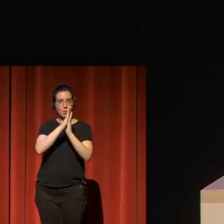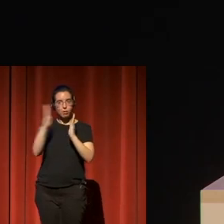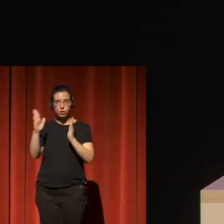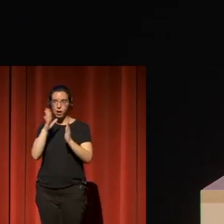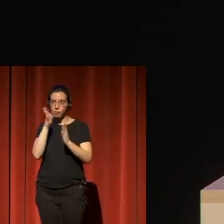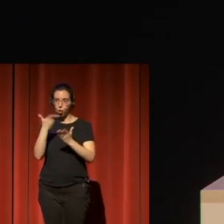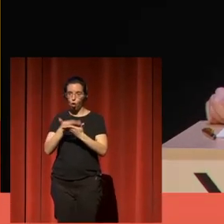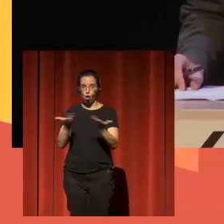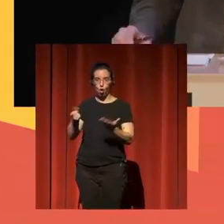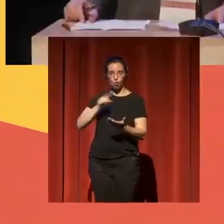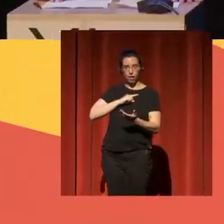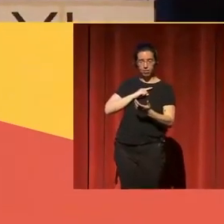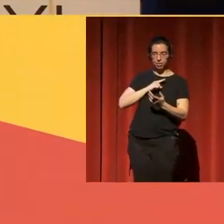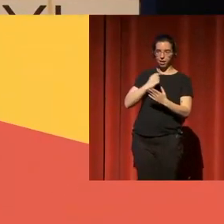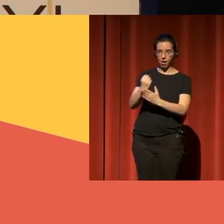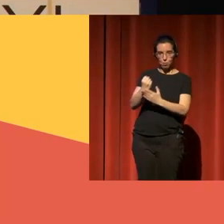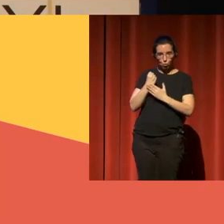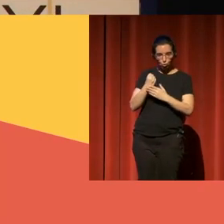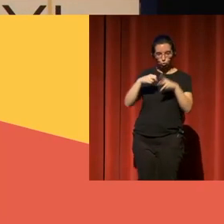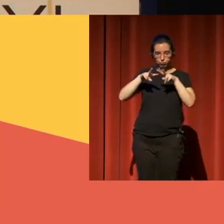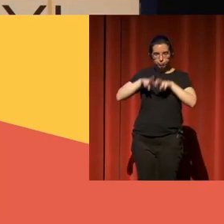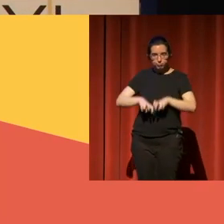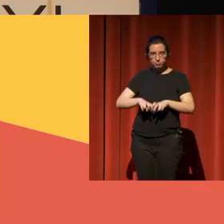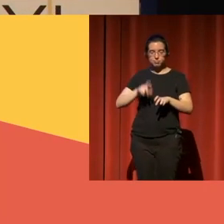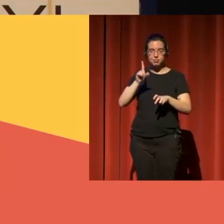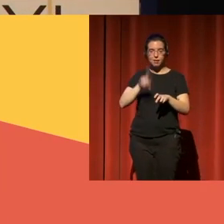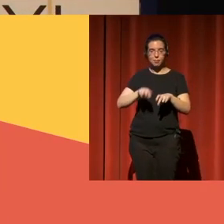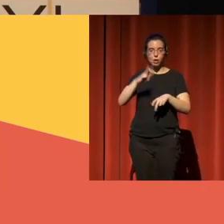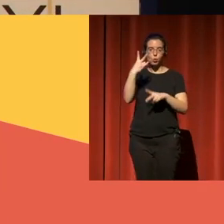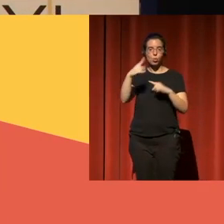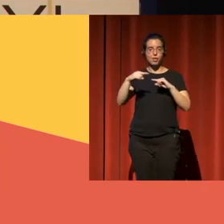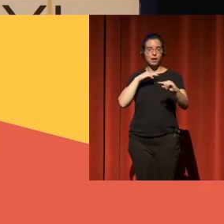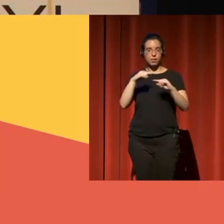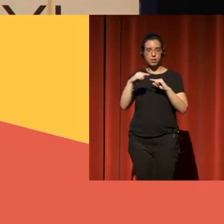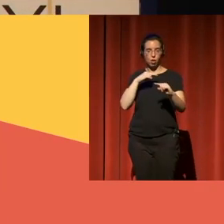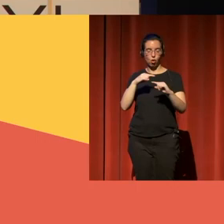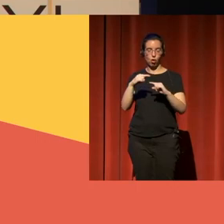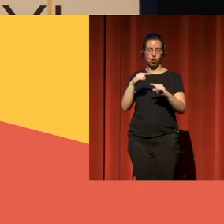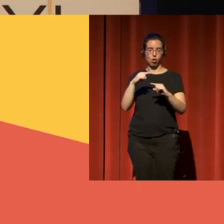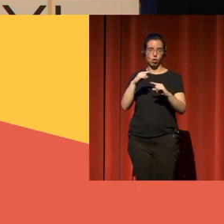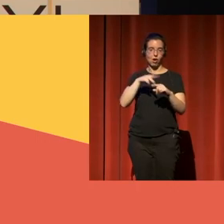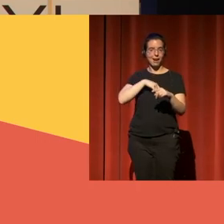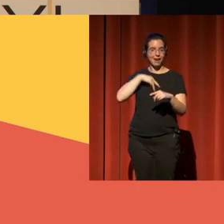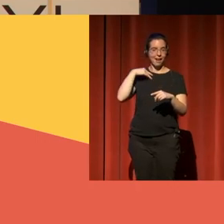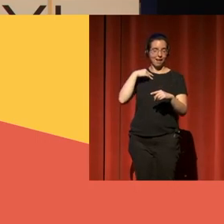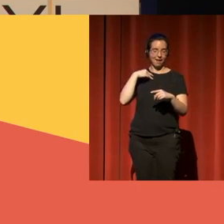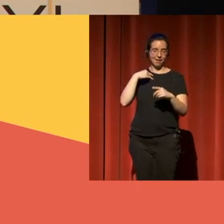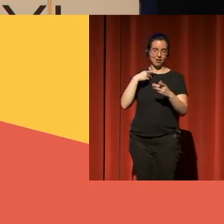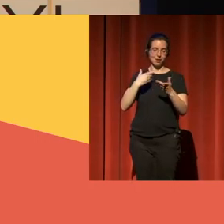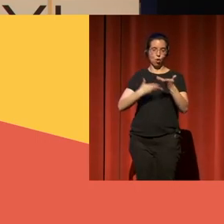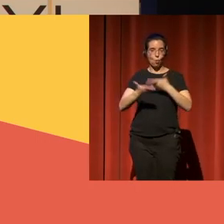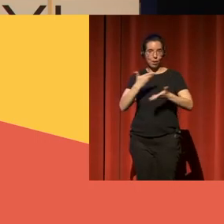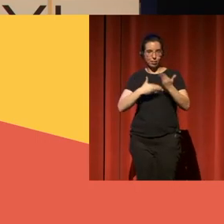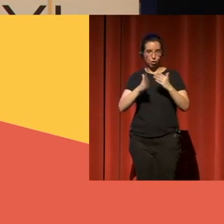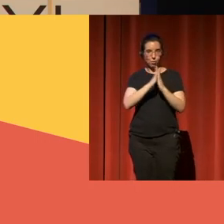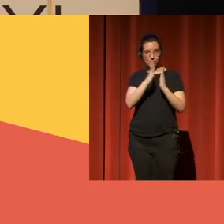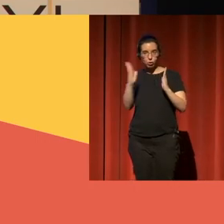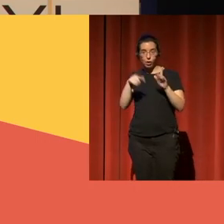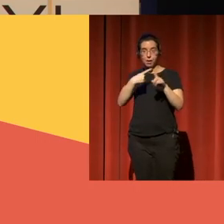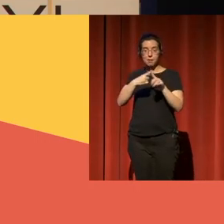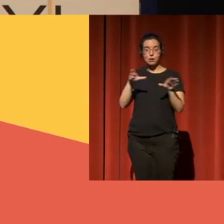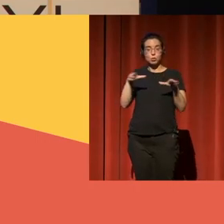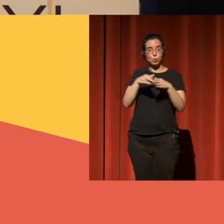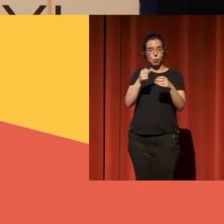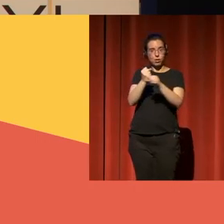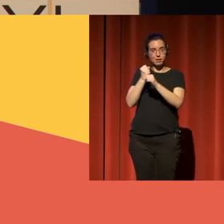apoyo para realizar la investigación a la subdirección general de cooperación bibliotecaria y Asimismo al al grupo de trabajo